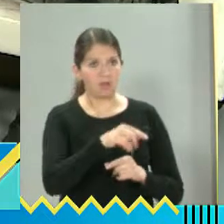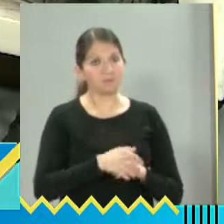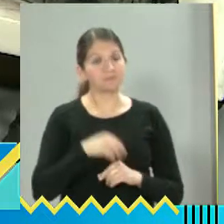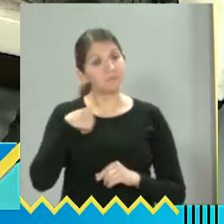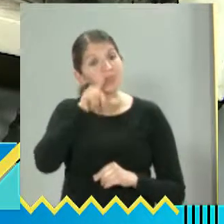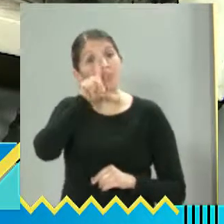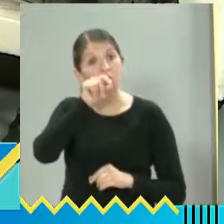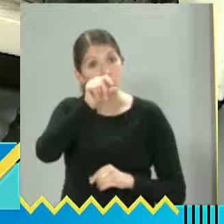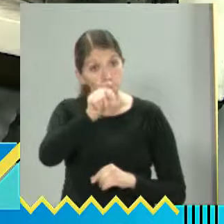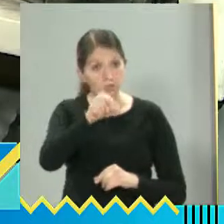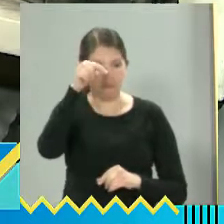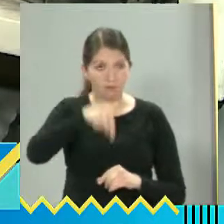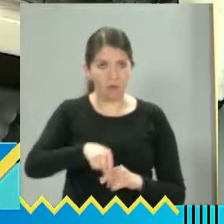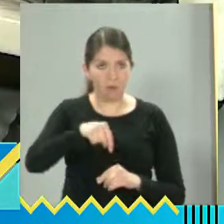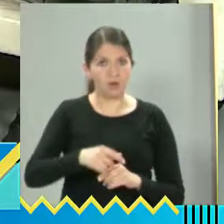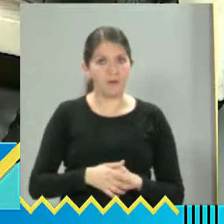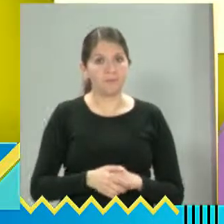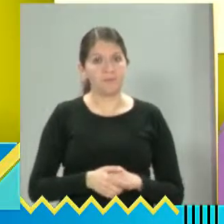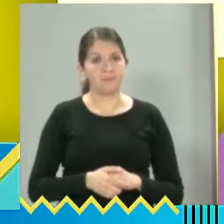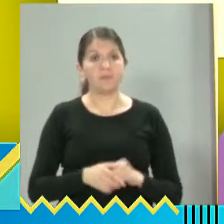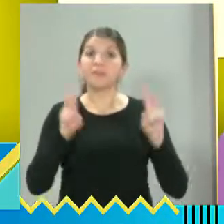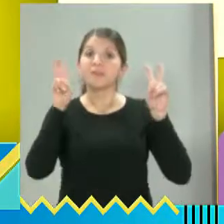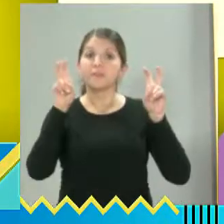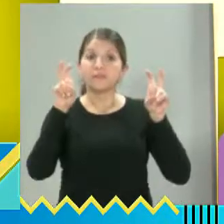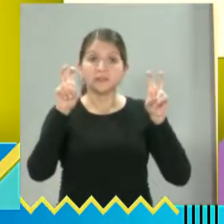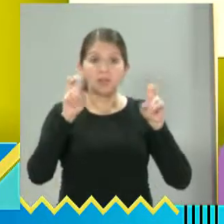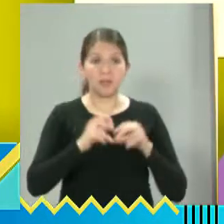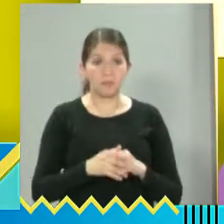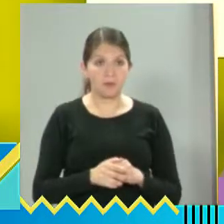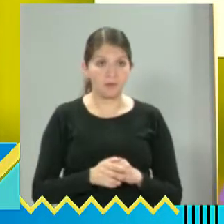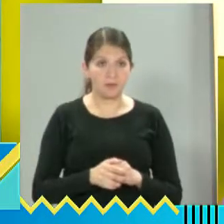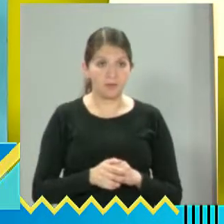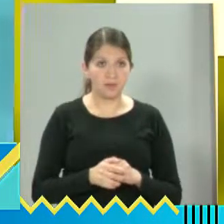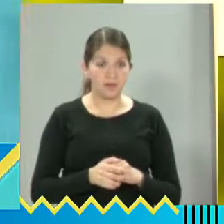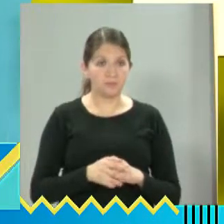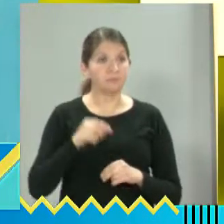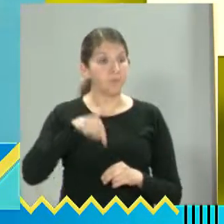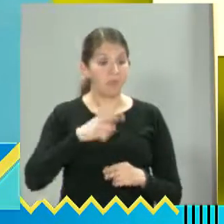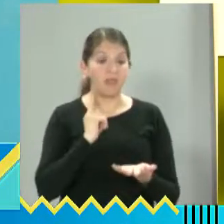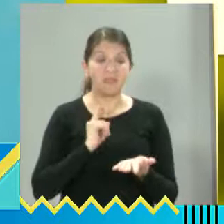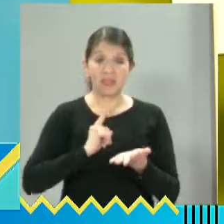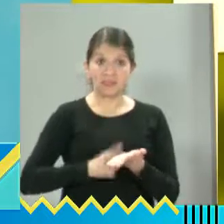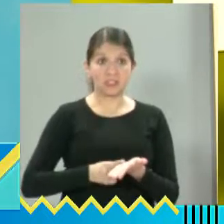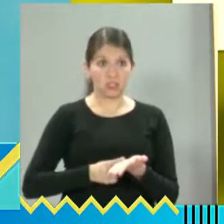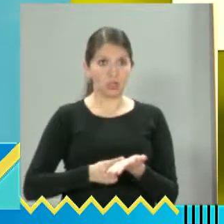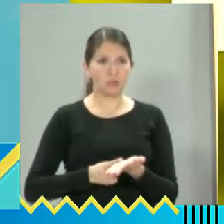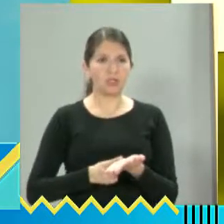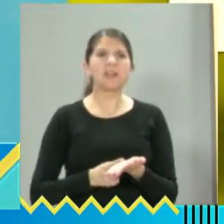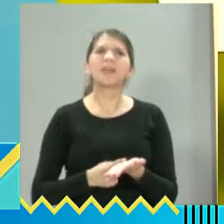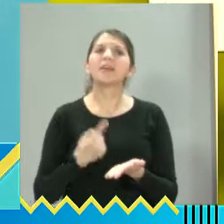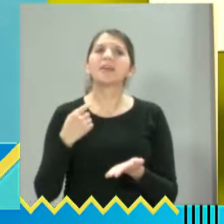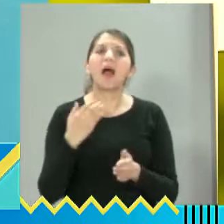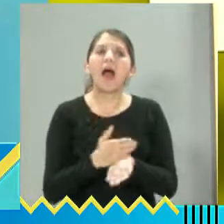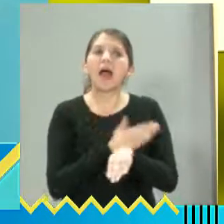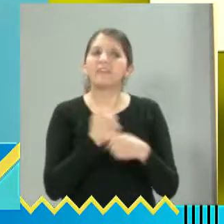en vivo. Para tener la consigna tiene que ver con qué aspectos hay que tener en cuenta antes de tomar una decisión, ¿no? Tiene que ser muy concisa y